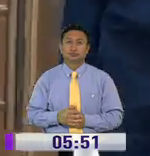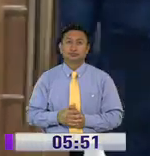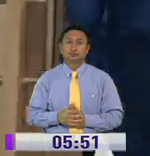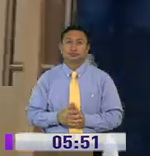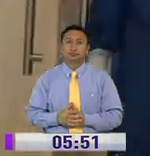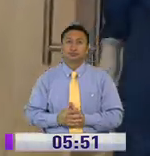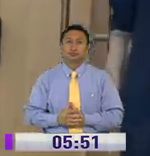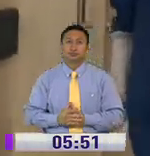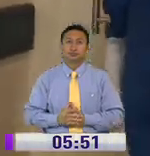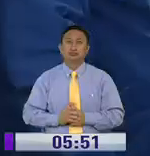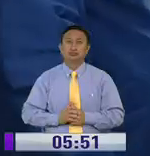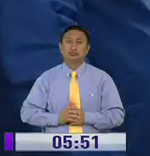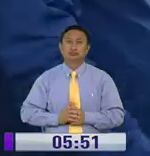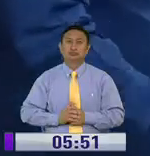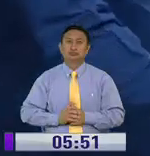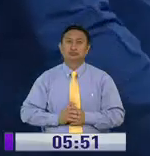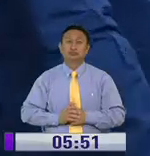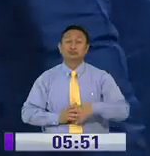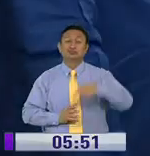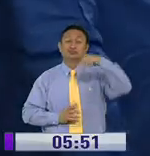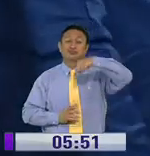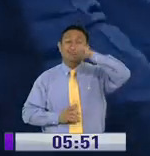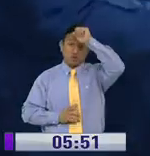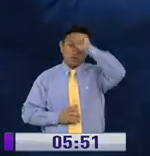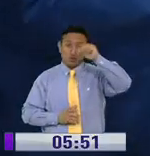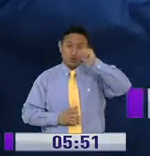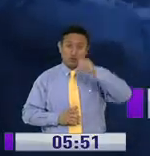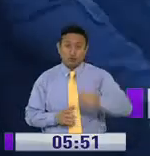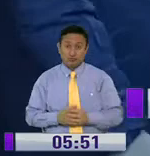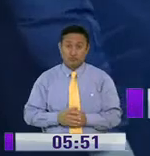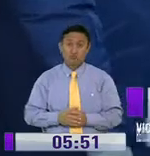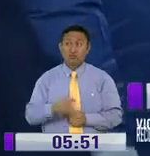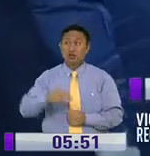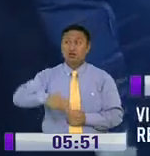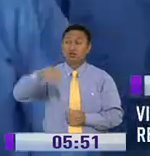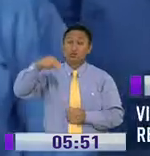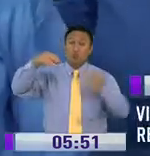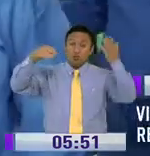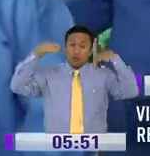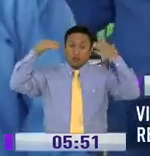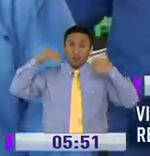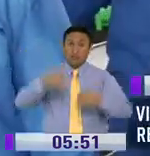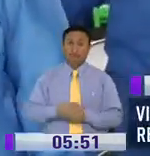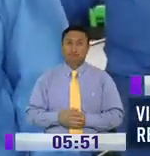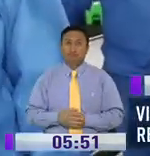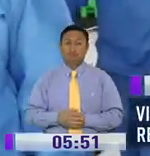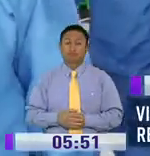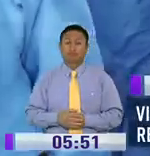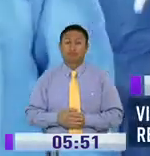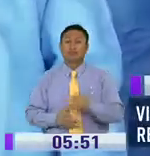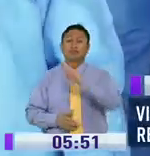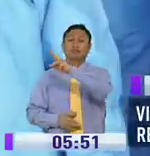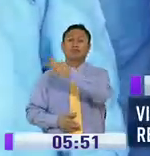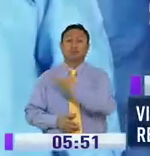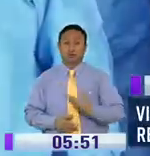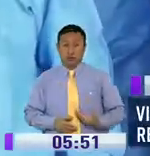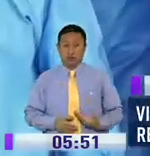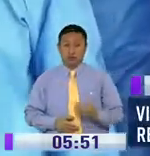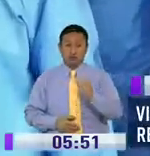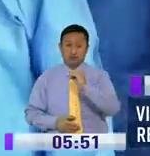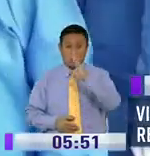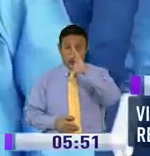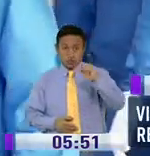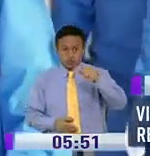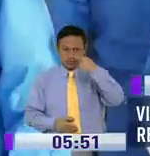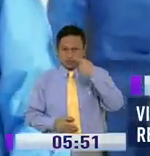Este domingo hizo la visita del nuevo hospital de Monte Sinaí al noroeste de Guayaquil. El vicepresidente de la República inspeccionó esta